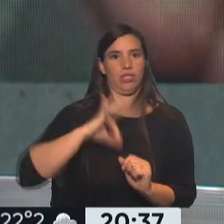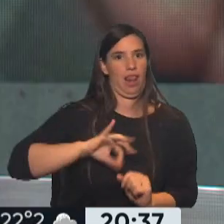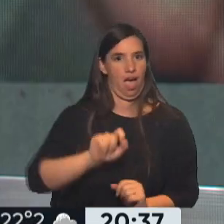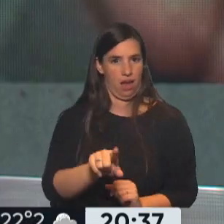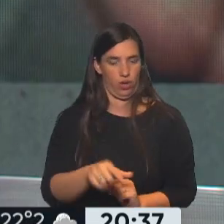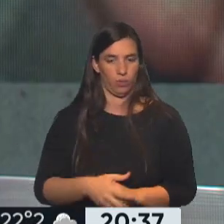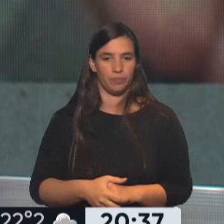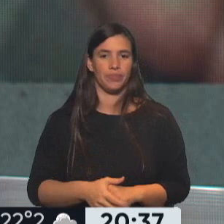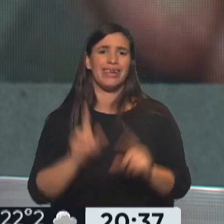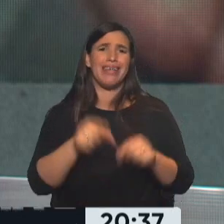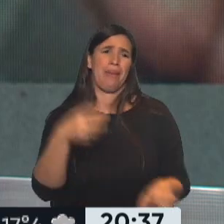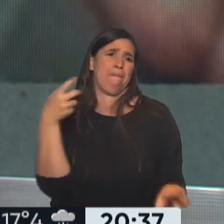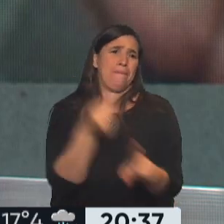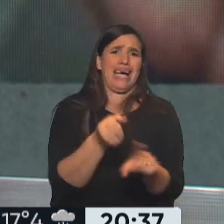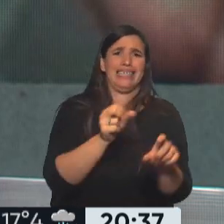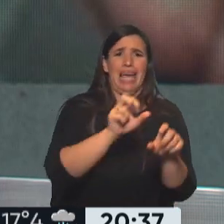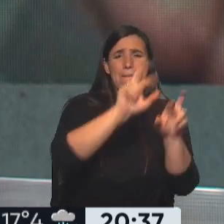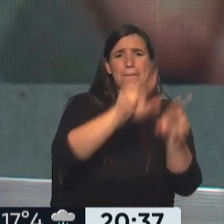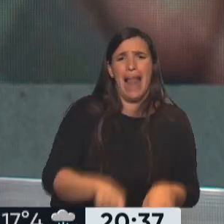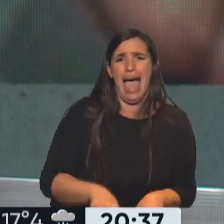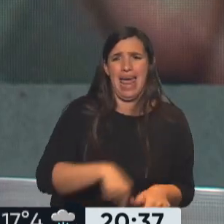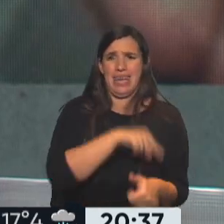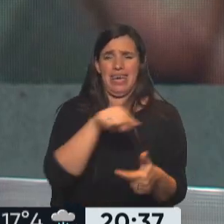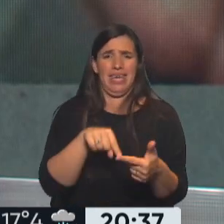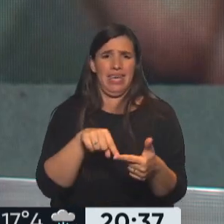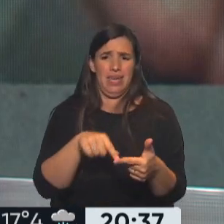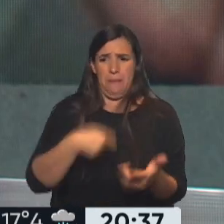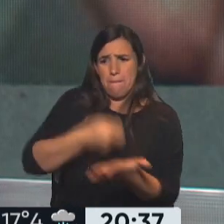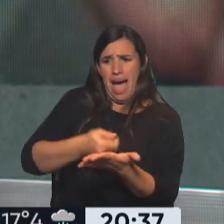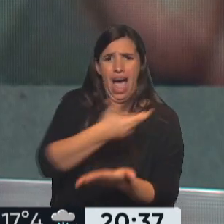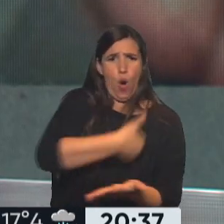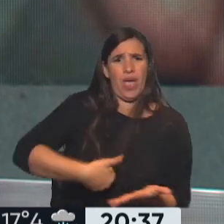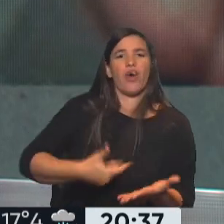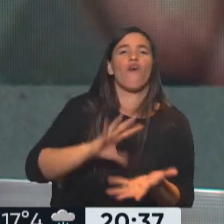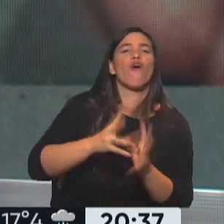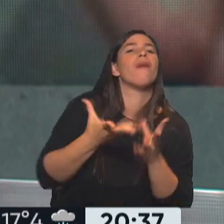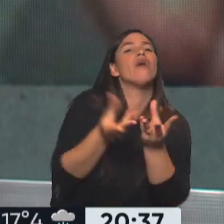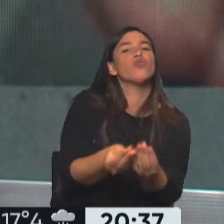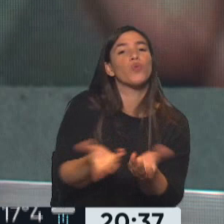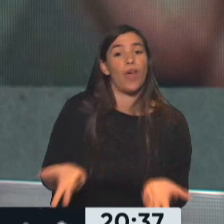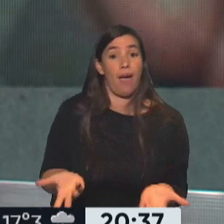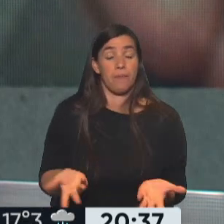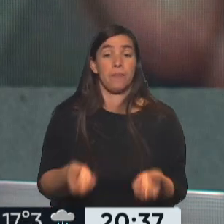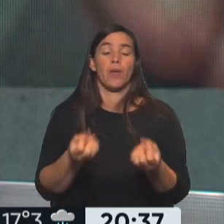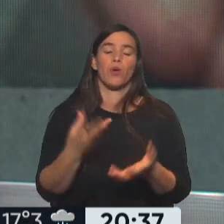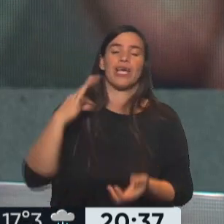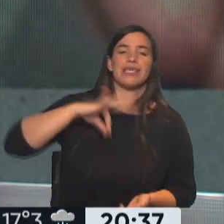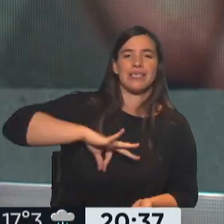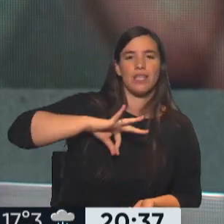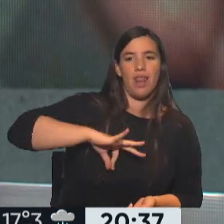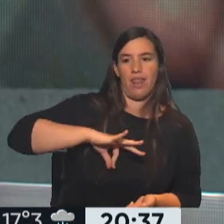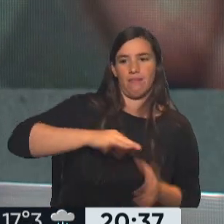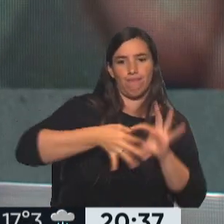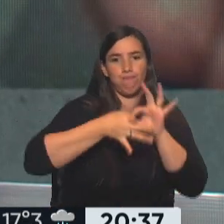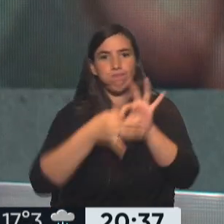impacta en planes y en todo lo que va pagando el gobierno, digamos, de ayuda, porque el salario fija esos montos según